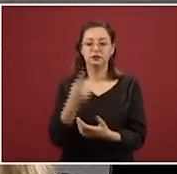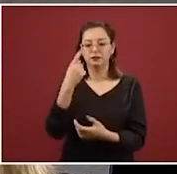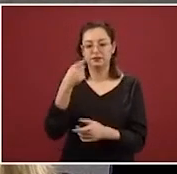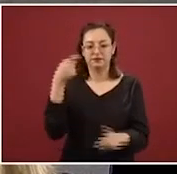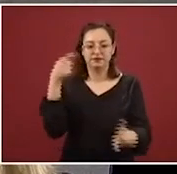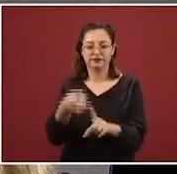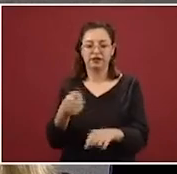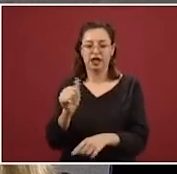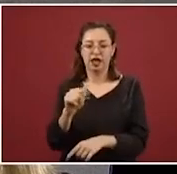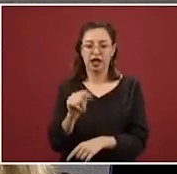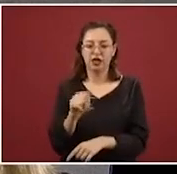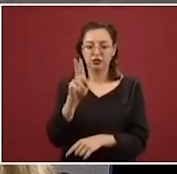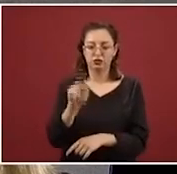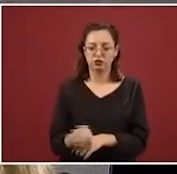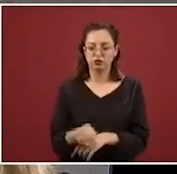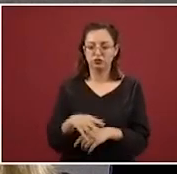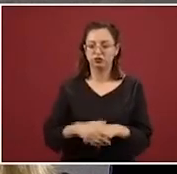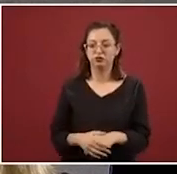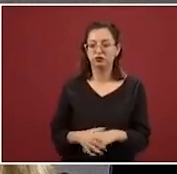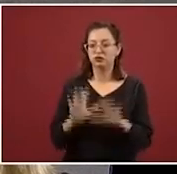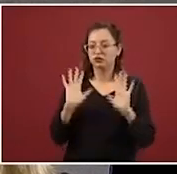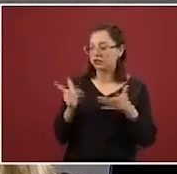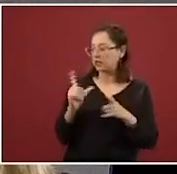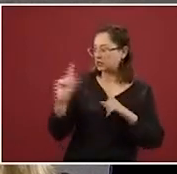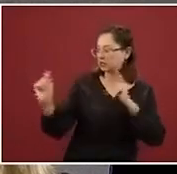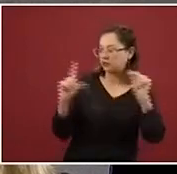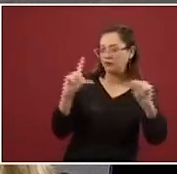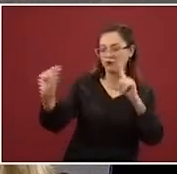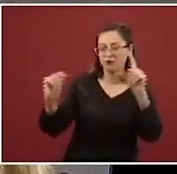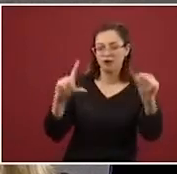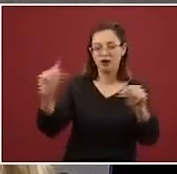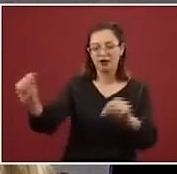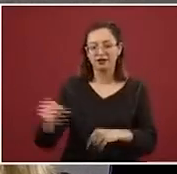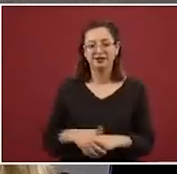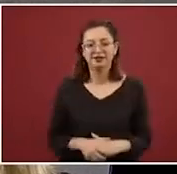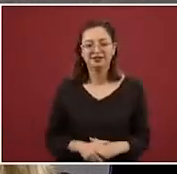producto. Ya se fueron casi todos.